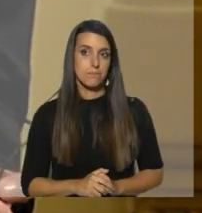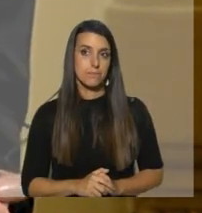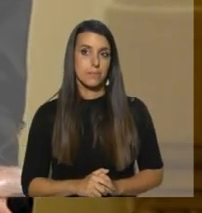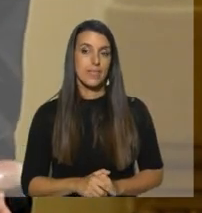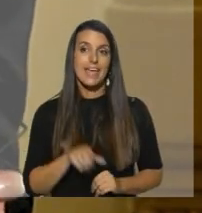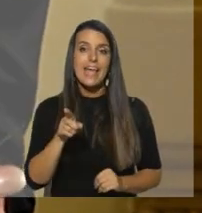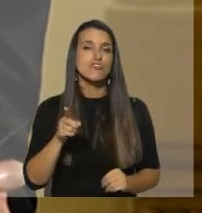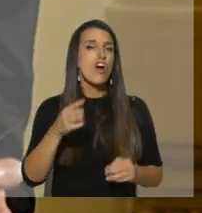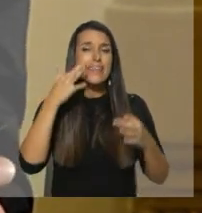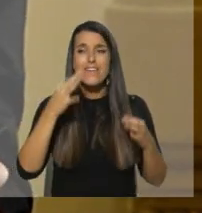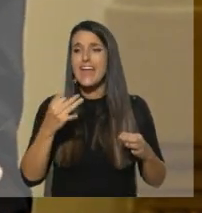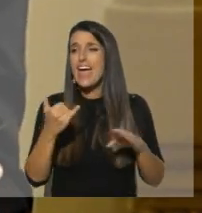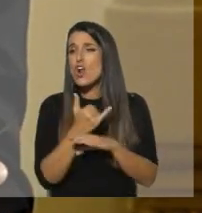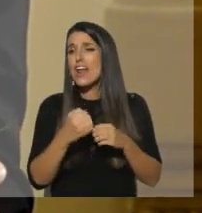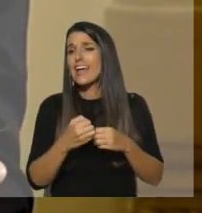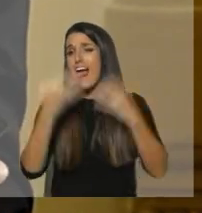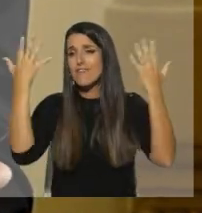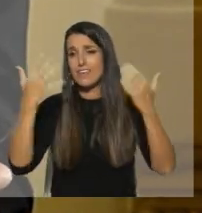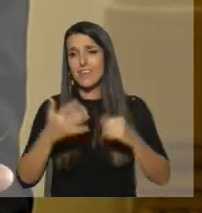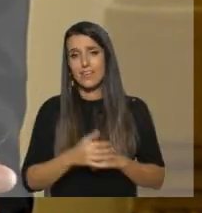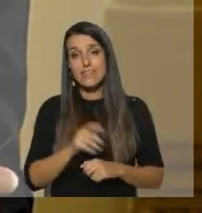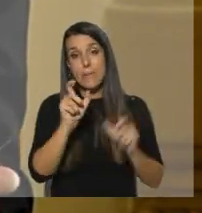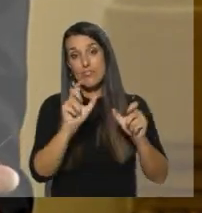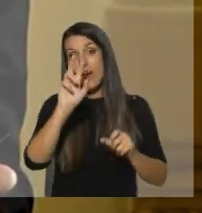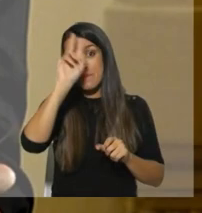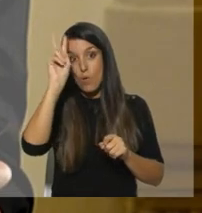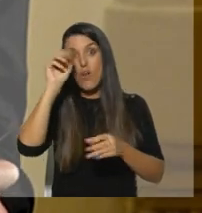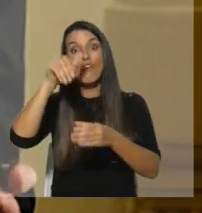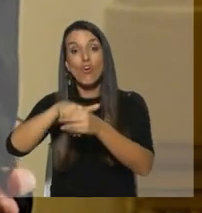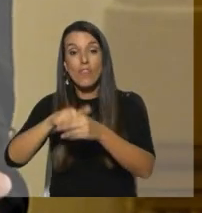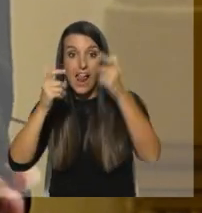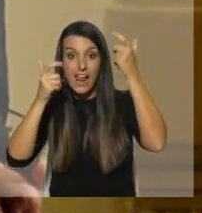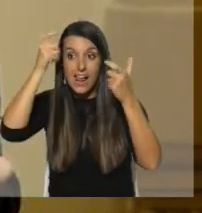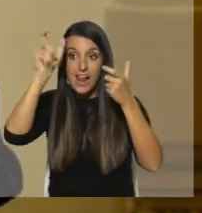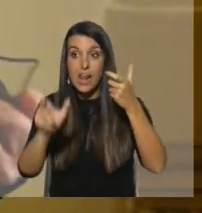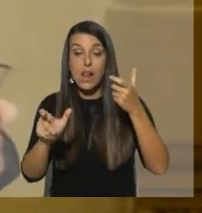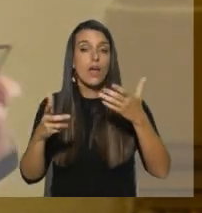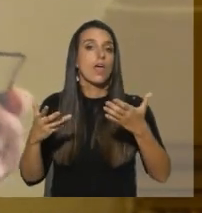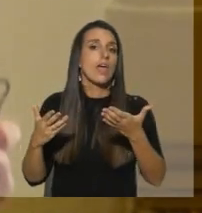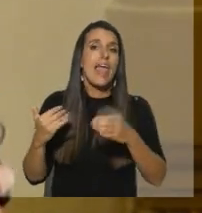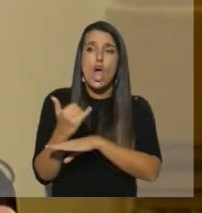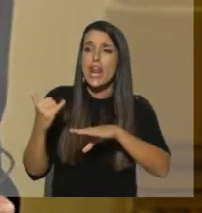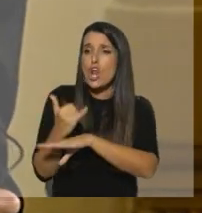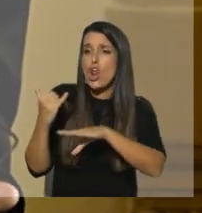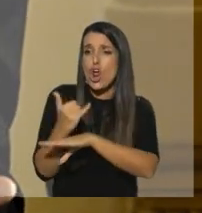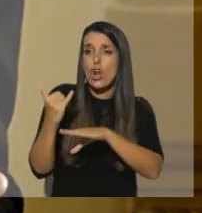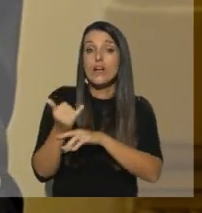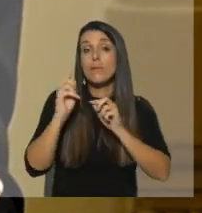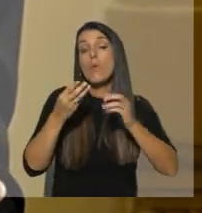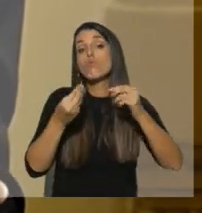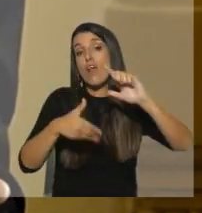Fue una gravísima equivocación de los peruanos. Y así se han equivocado pues muchos